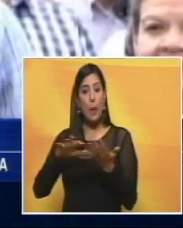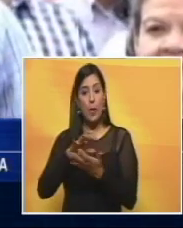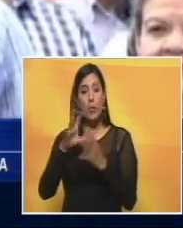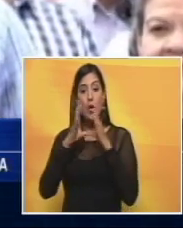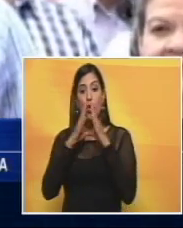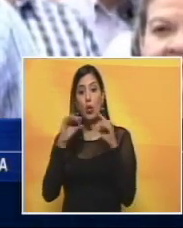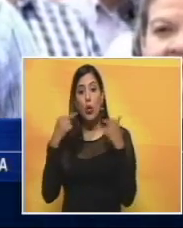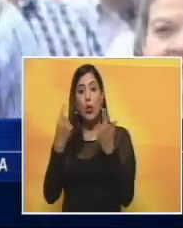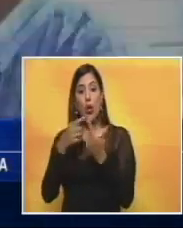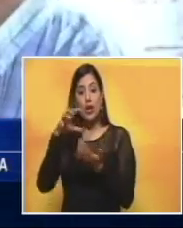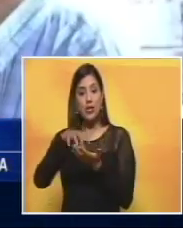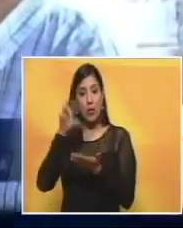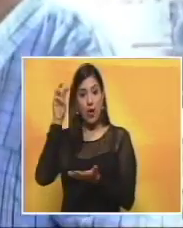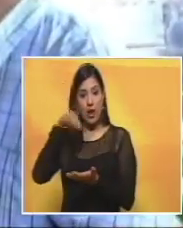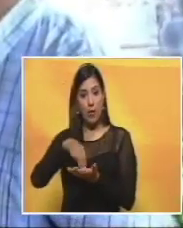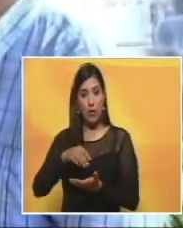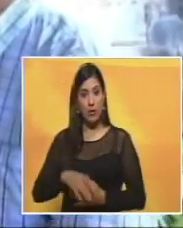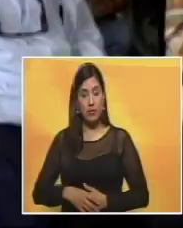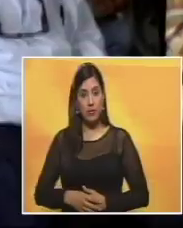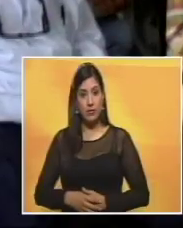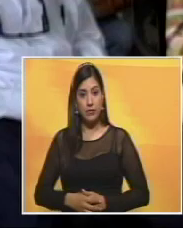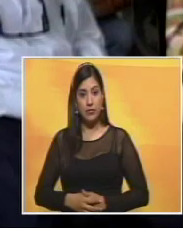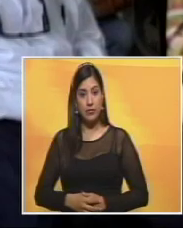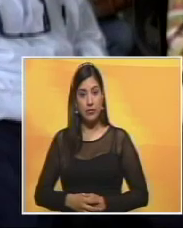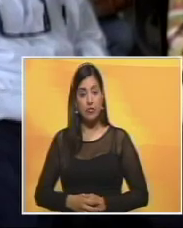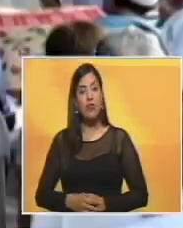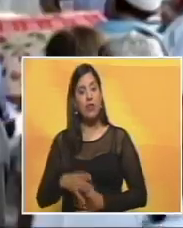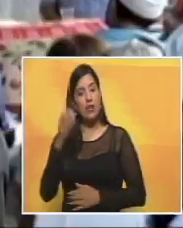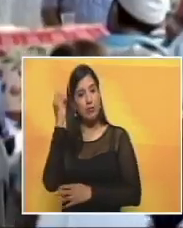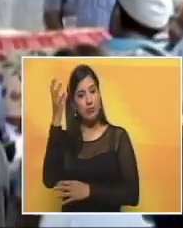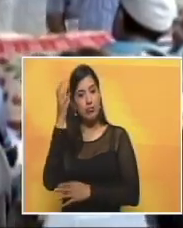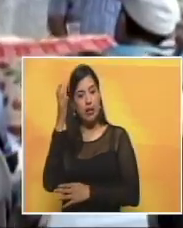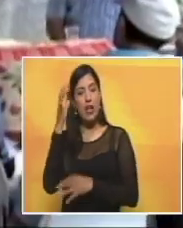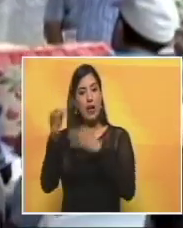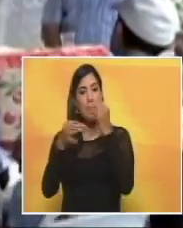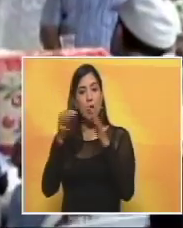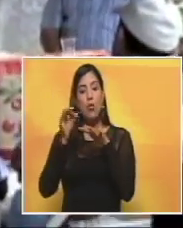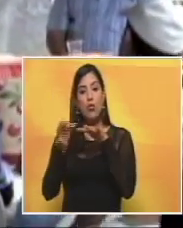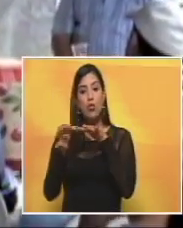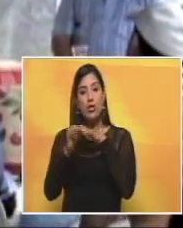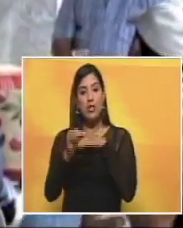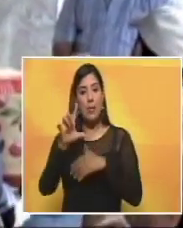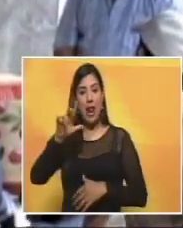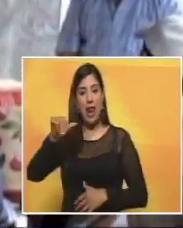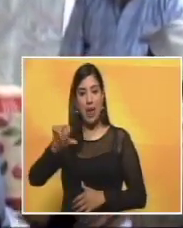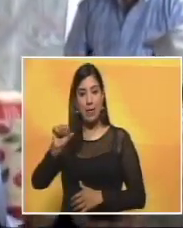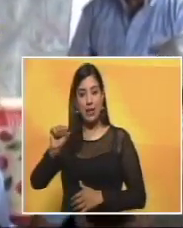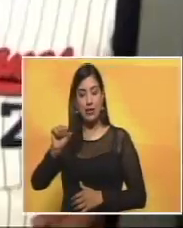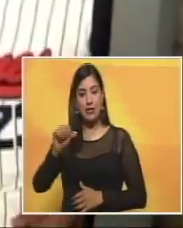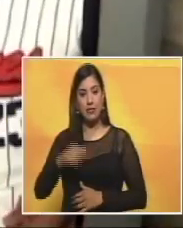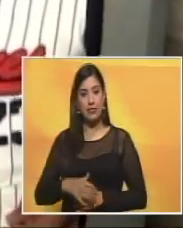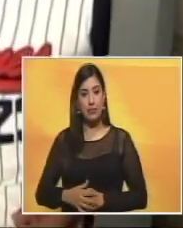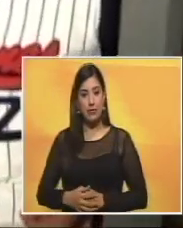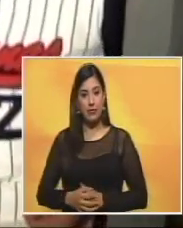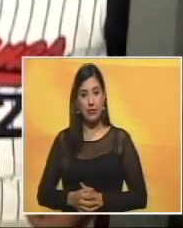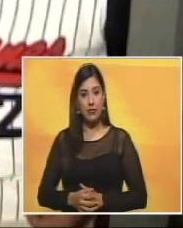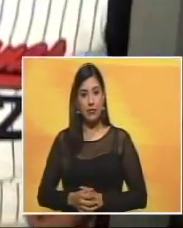de todo el estado de Aragua. Estas declaraciones las ofreció desde el municipio Lamas de la entidad